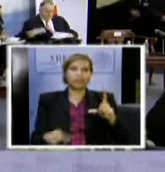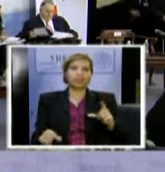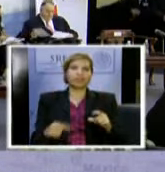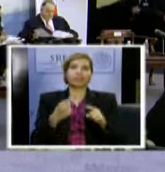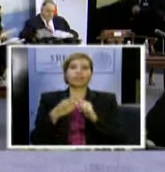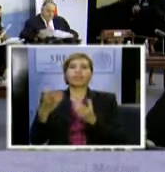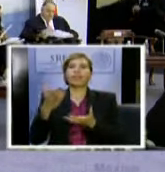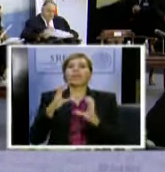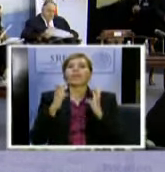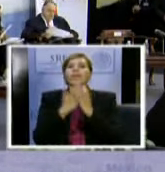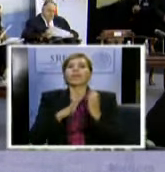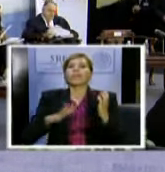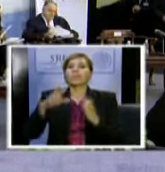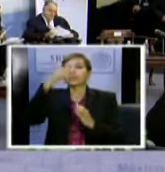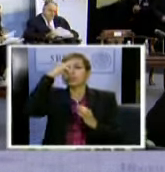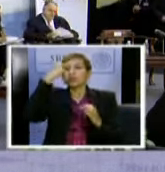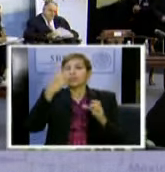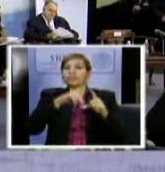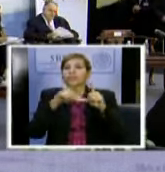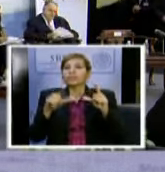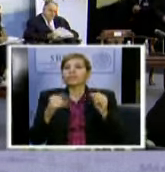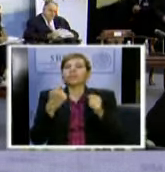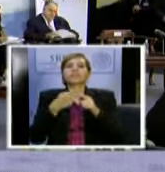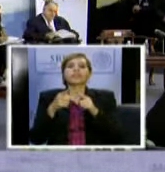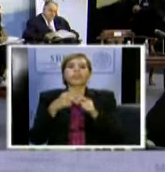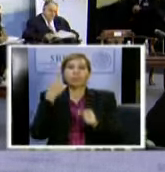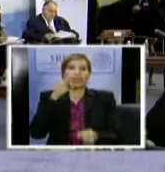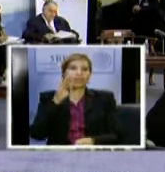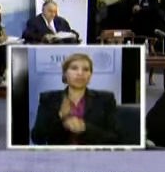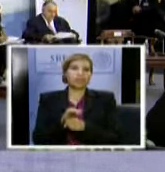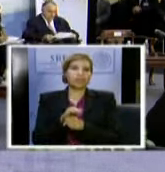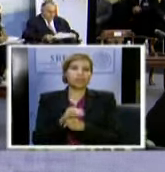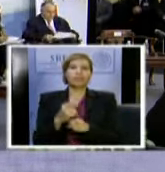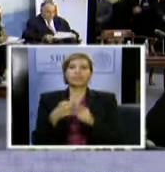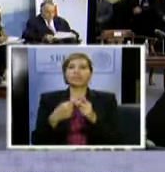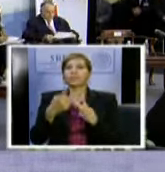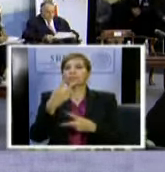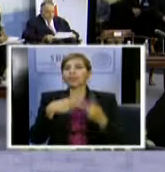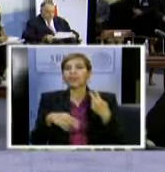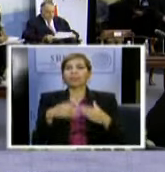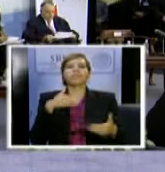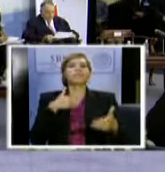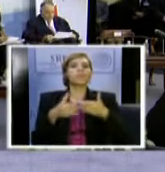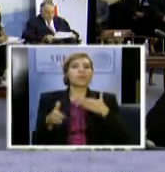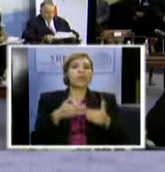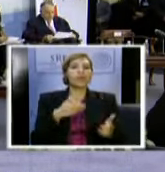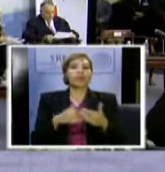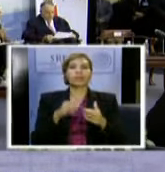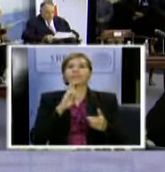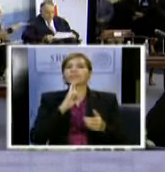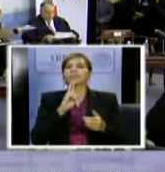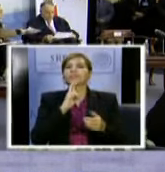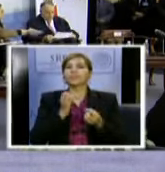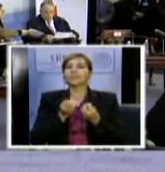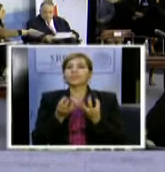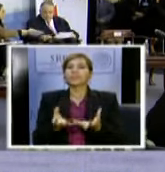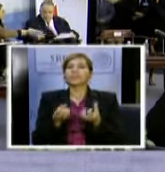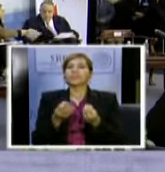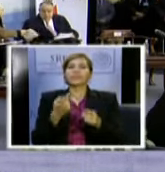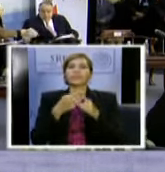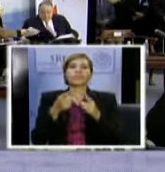las comunidades mexicanas, aparte de los esquemas de protección que se han venido sofisticando para dar respuesta a